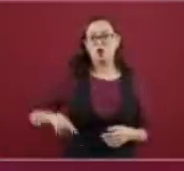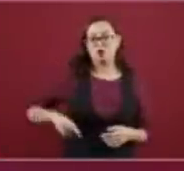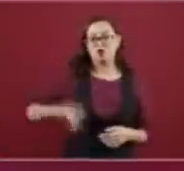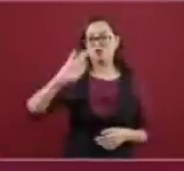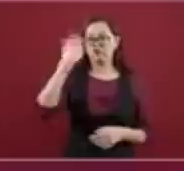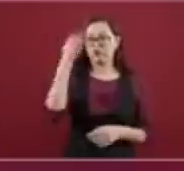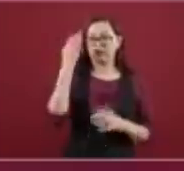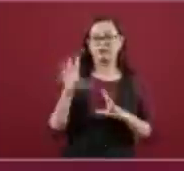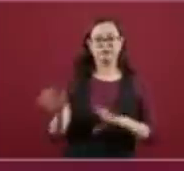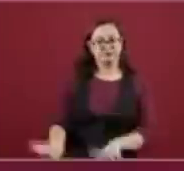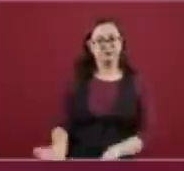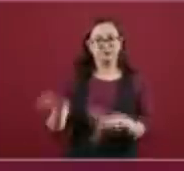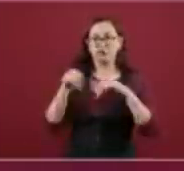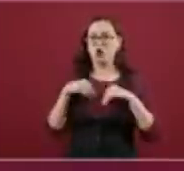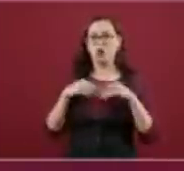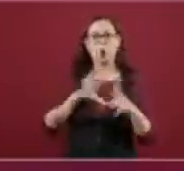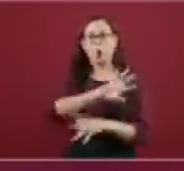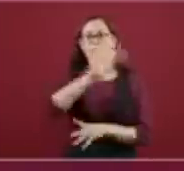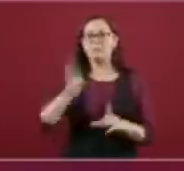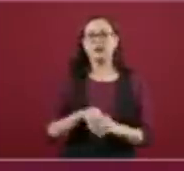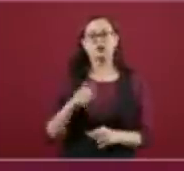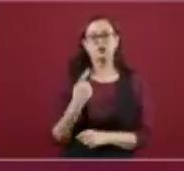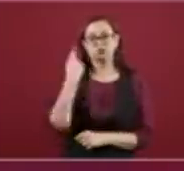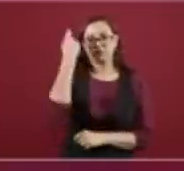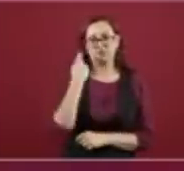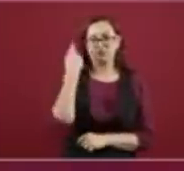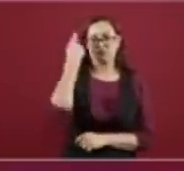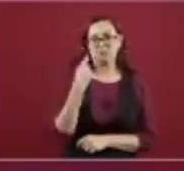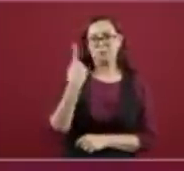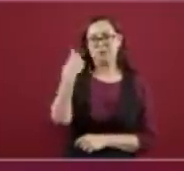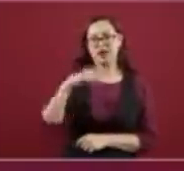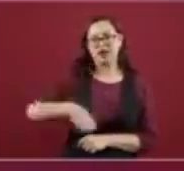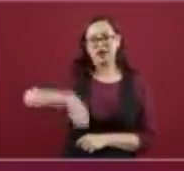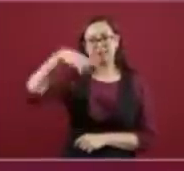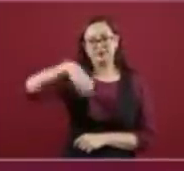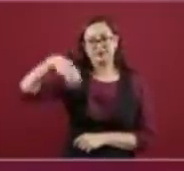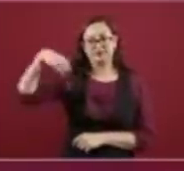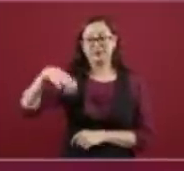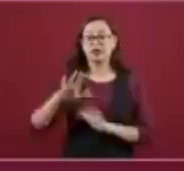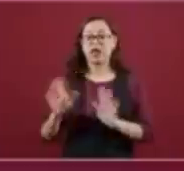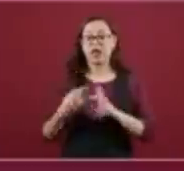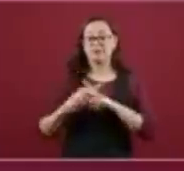asumir toda la pensión adulto mayor. Durante este mes, ya abril,